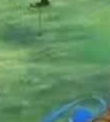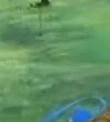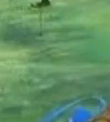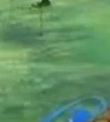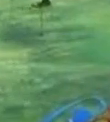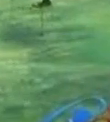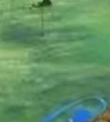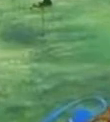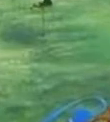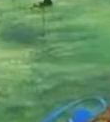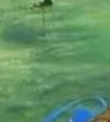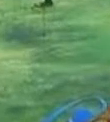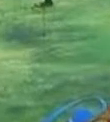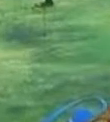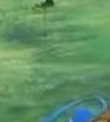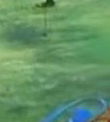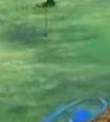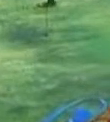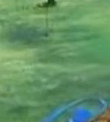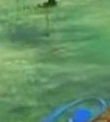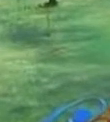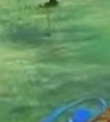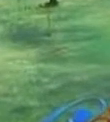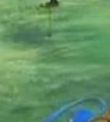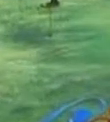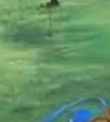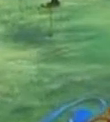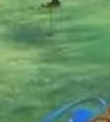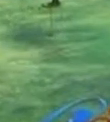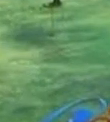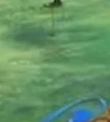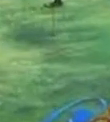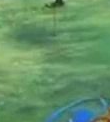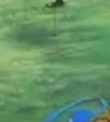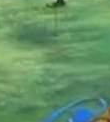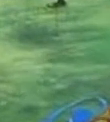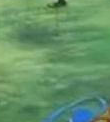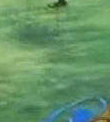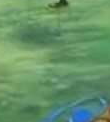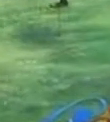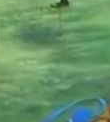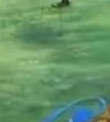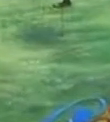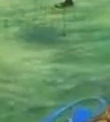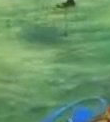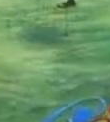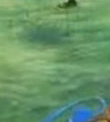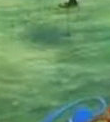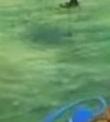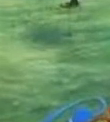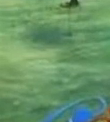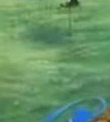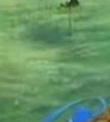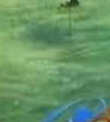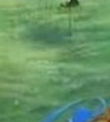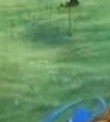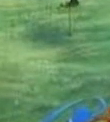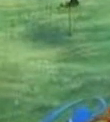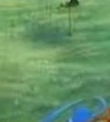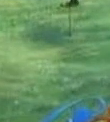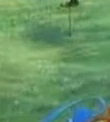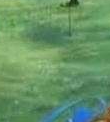de medicina en Cali por más de 10 años, y otro quien coordina programas educativos a